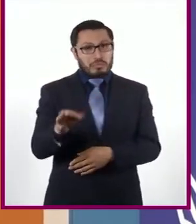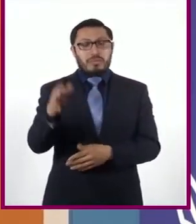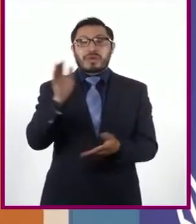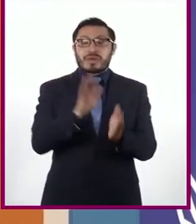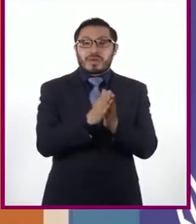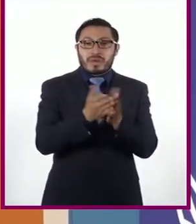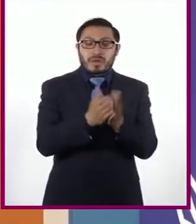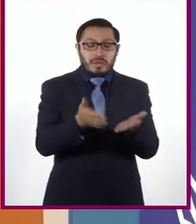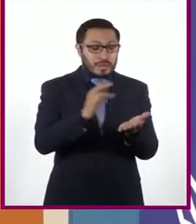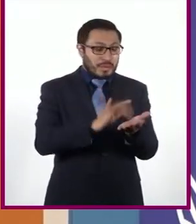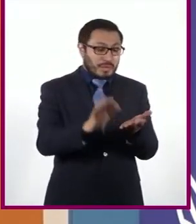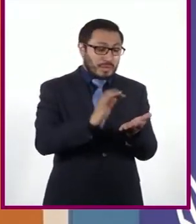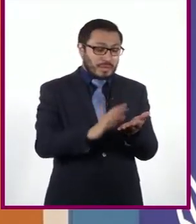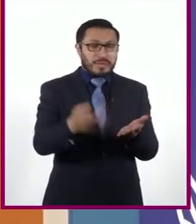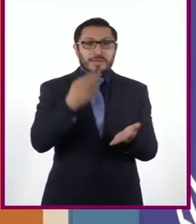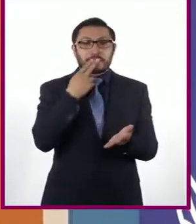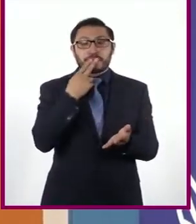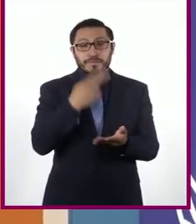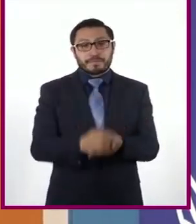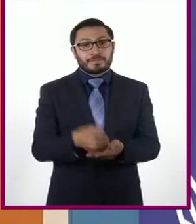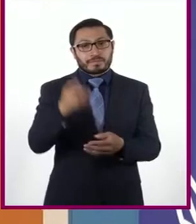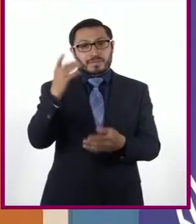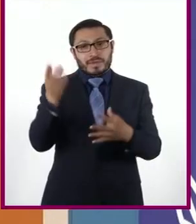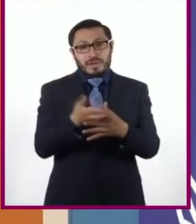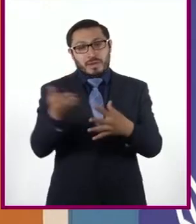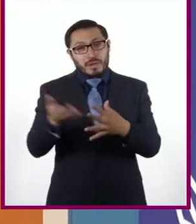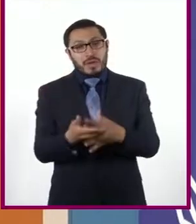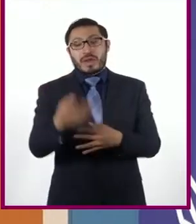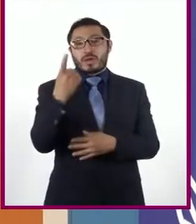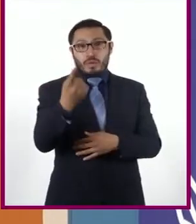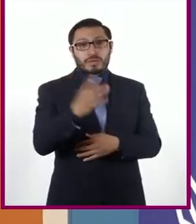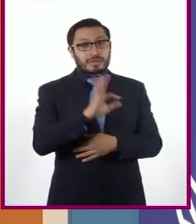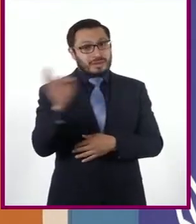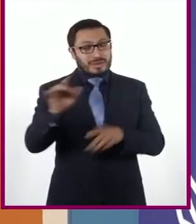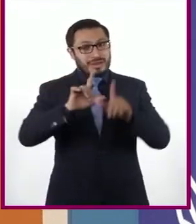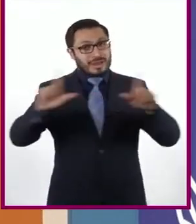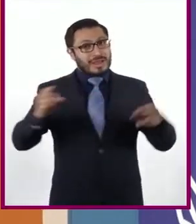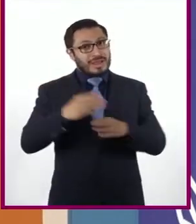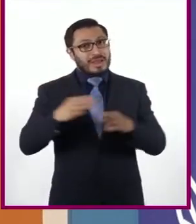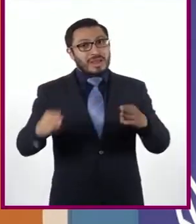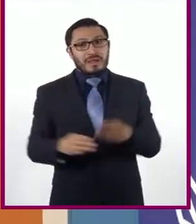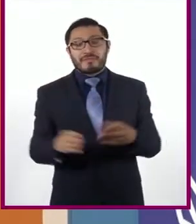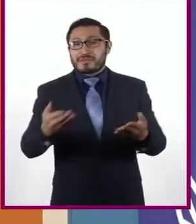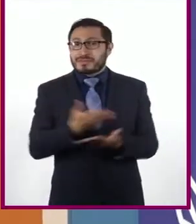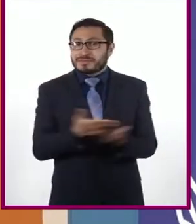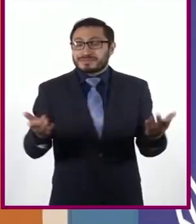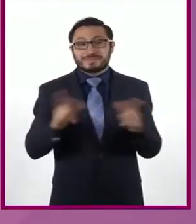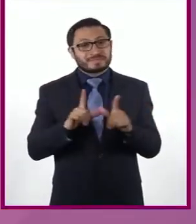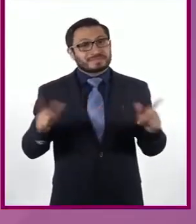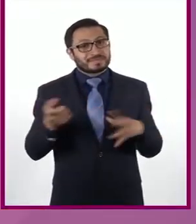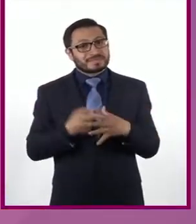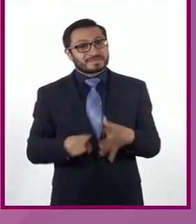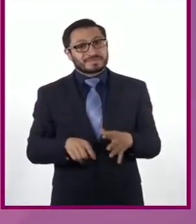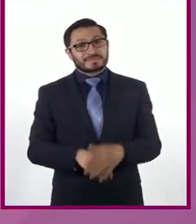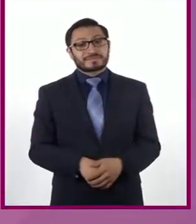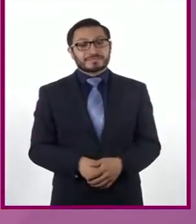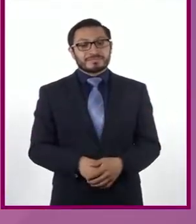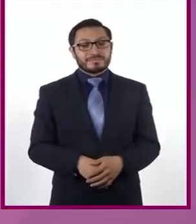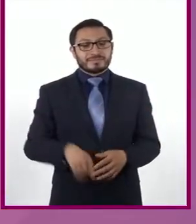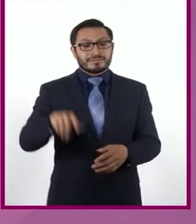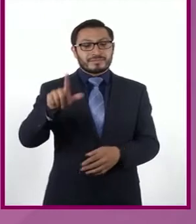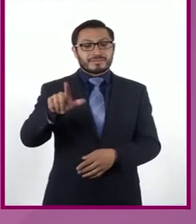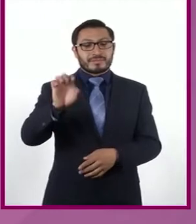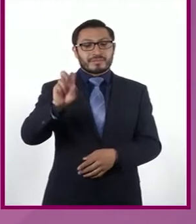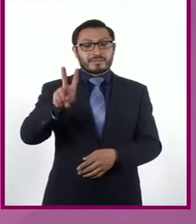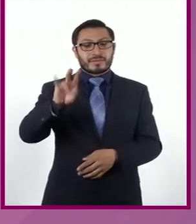su libro de texto en el bloque 1. Si ya tienen todo listo, ¡comenzamos! El Leviatán es